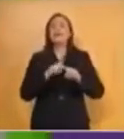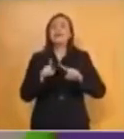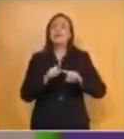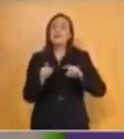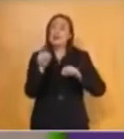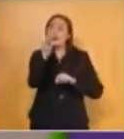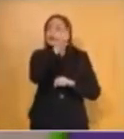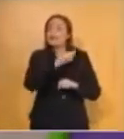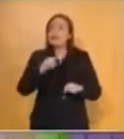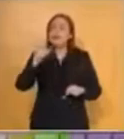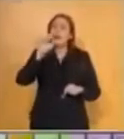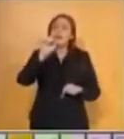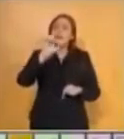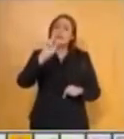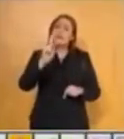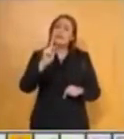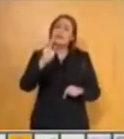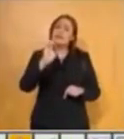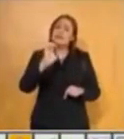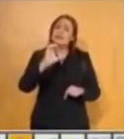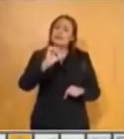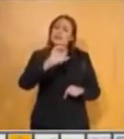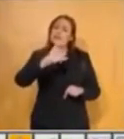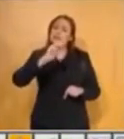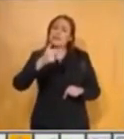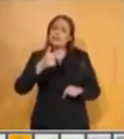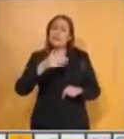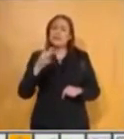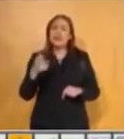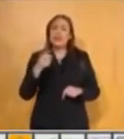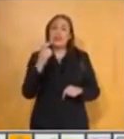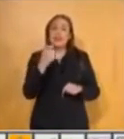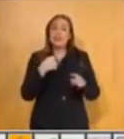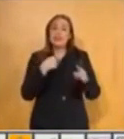diálogo. Speech dialogues could be like this one, like